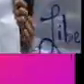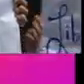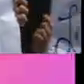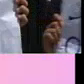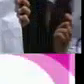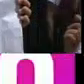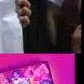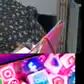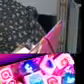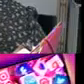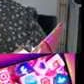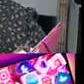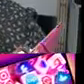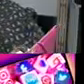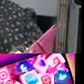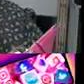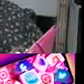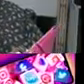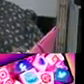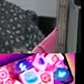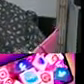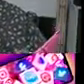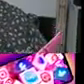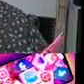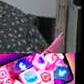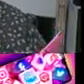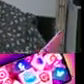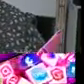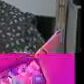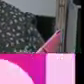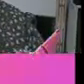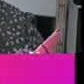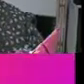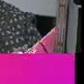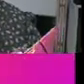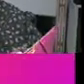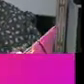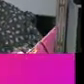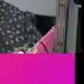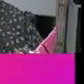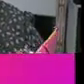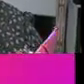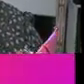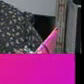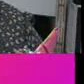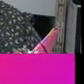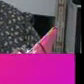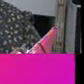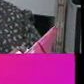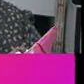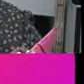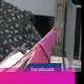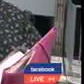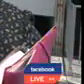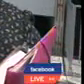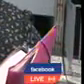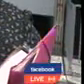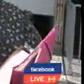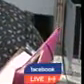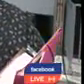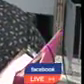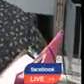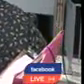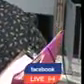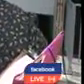homicidio agravado. Se llegó a la conclusión que Sara reunía todos los requisitos previamente establecidos por la ley penitenciaria, en la cual